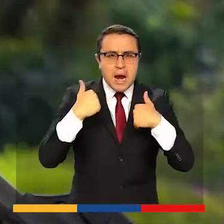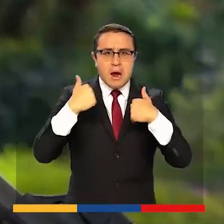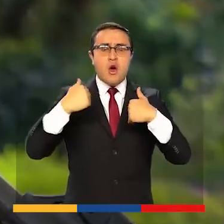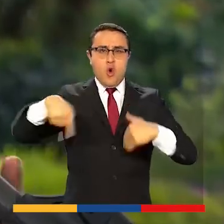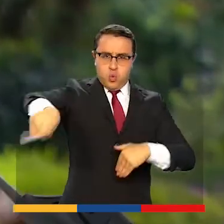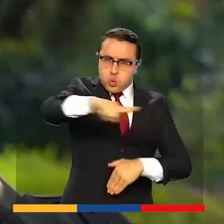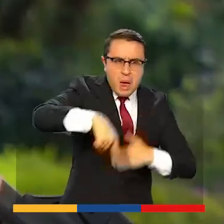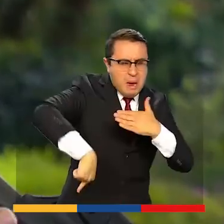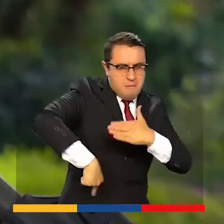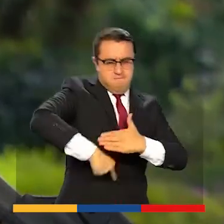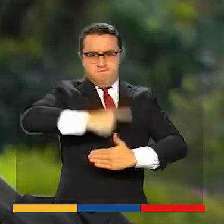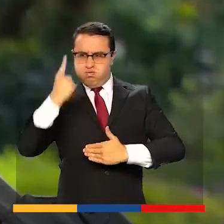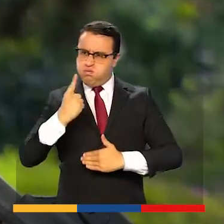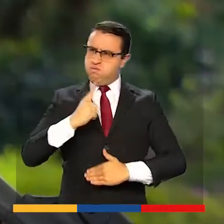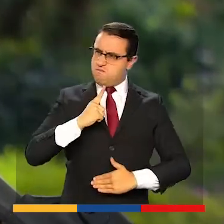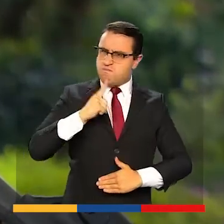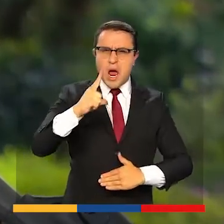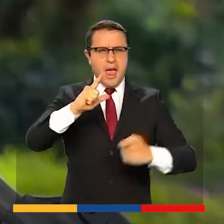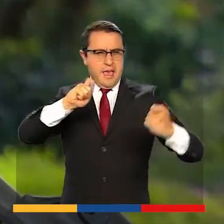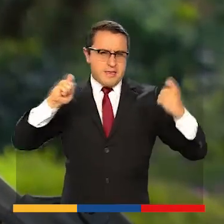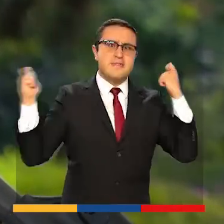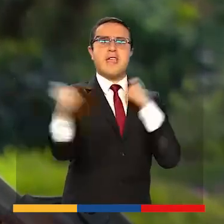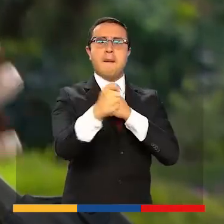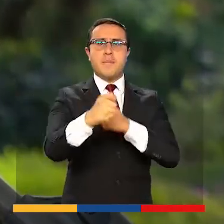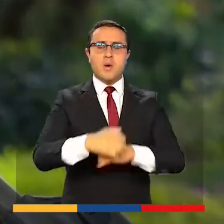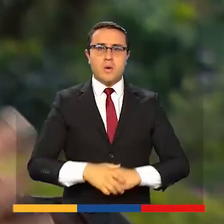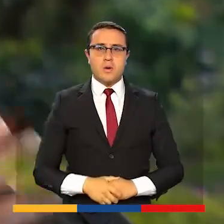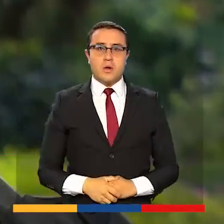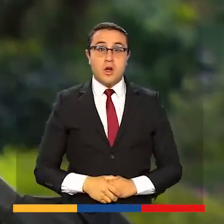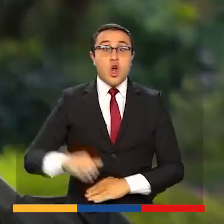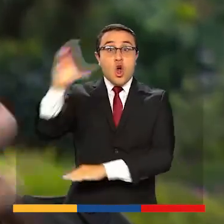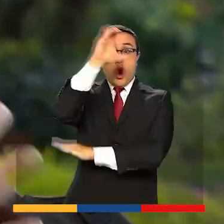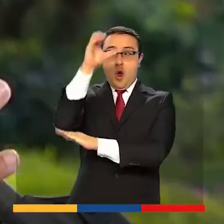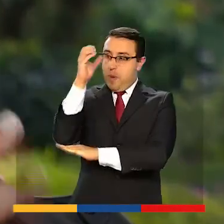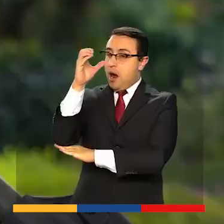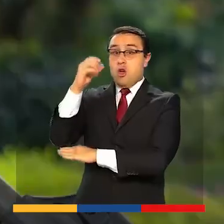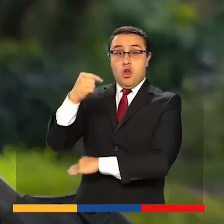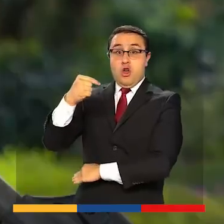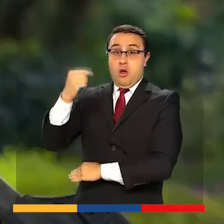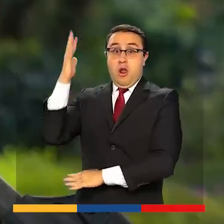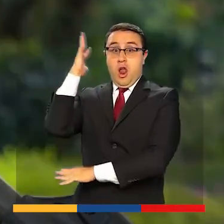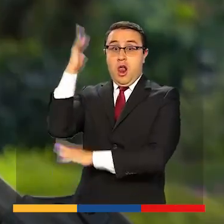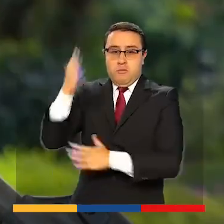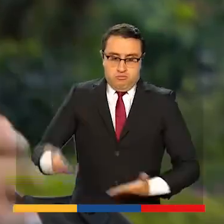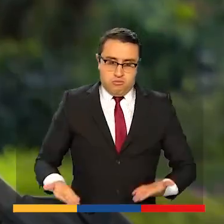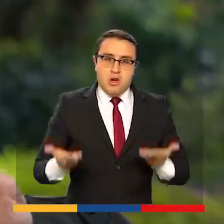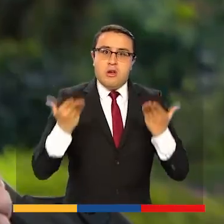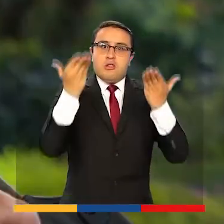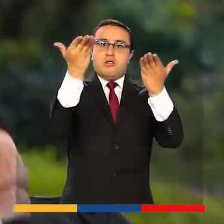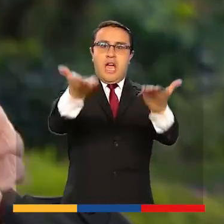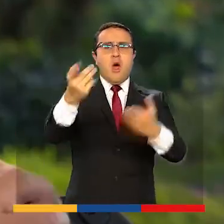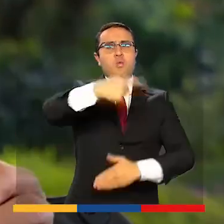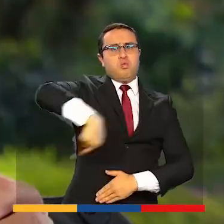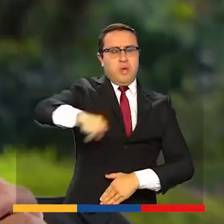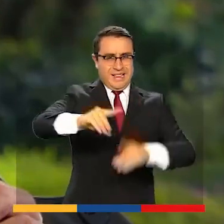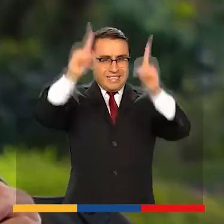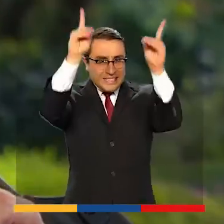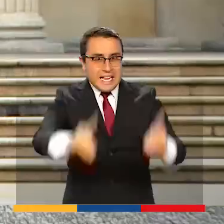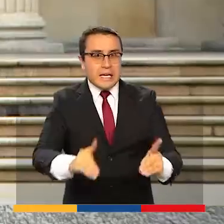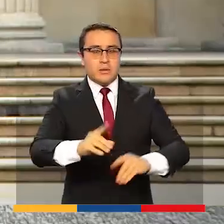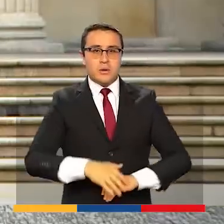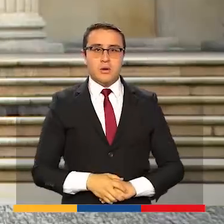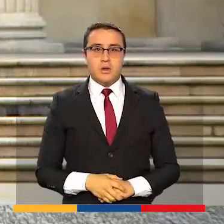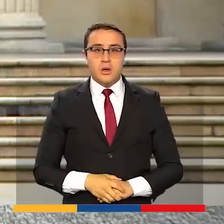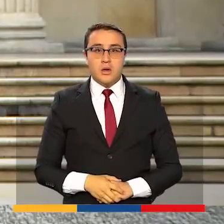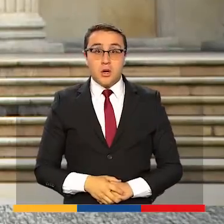protagonistas, parte del cambio. Colombia tiene la palabra. La invitación está hecha